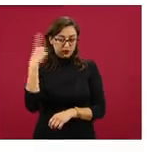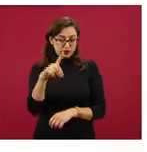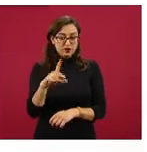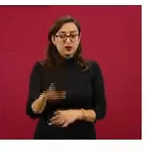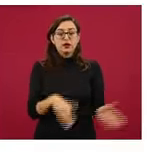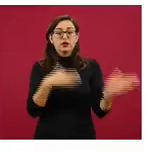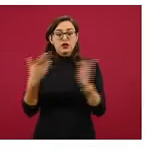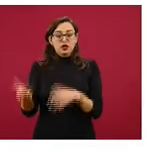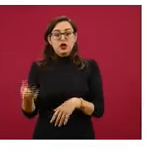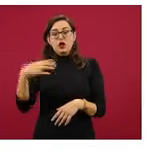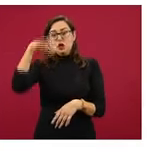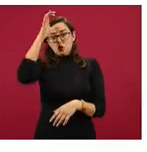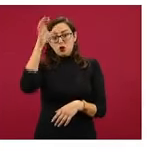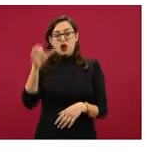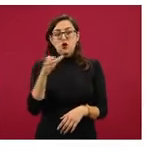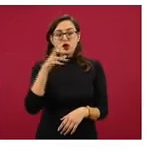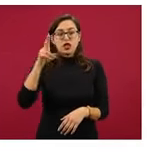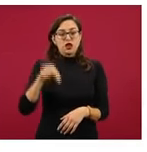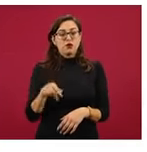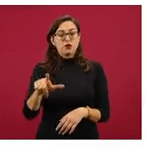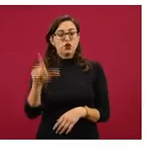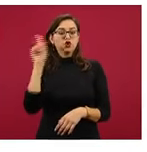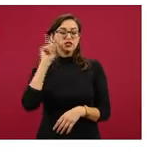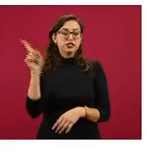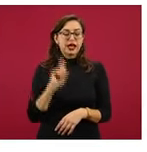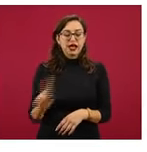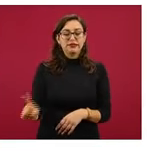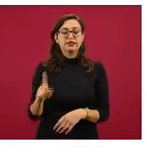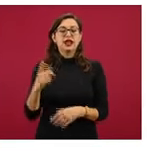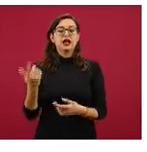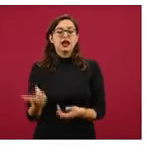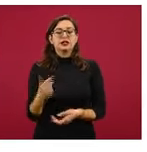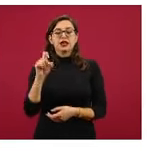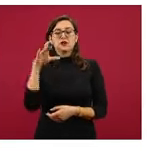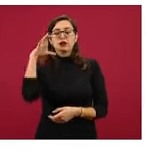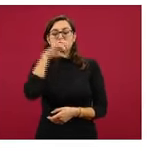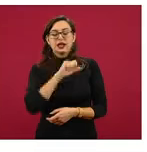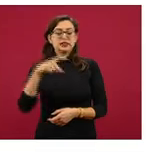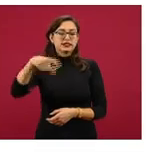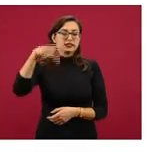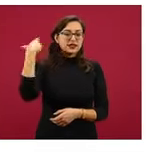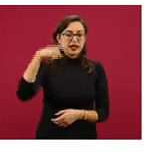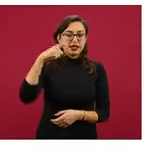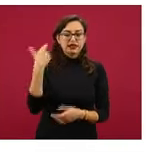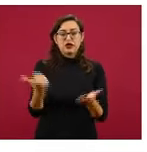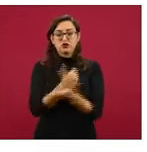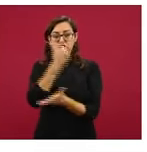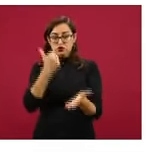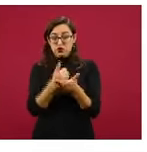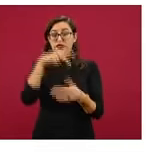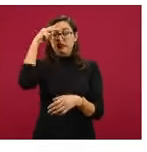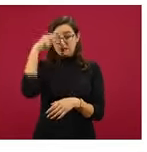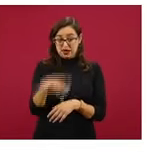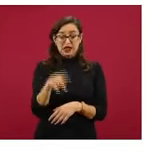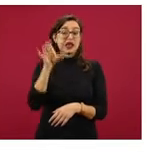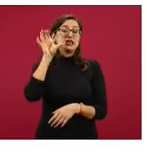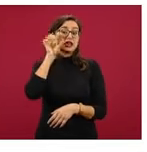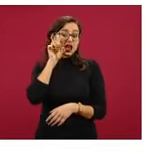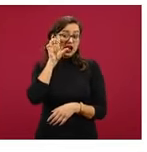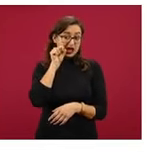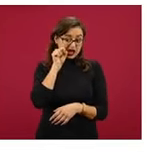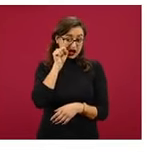a Coahuila, Nuevo León, Zacatecas, Aguascalientes, Querétaro y la Ciudad de México con un mayor riesgo de